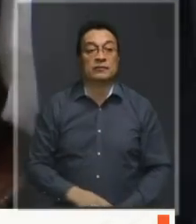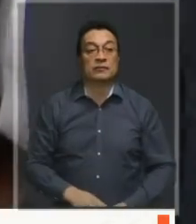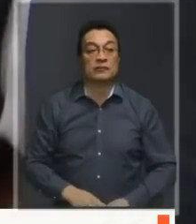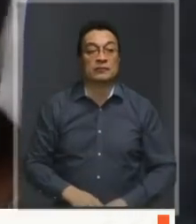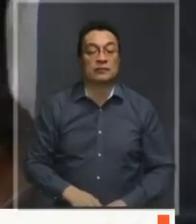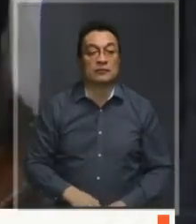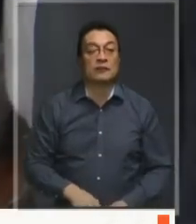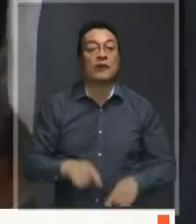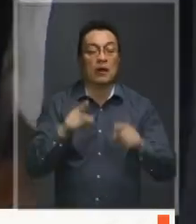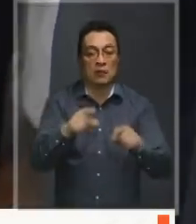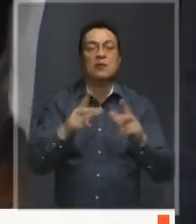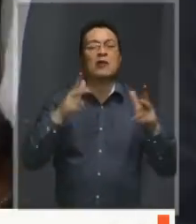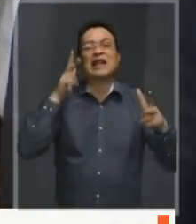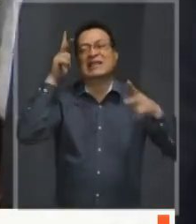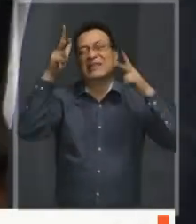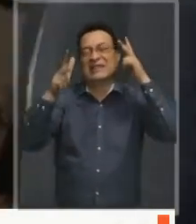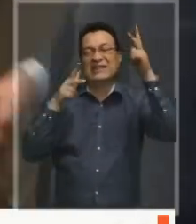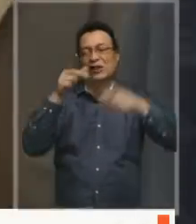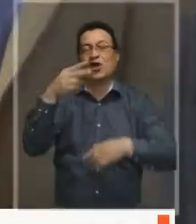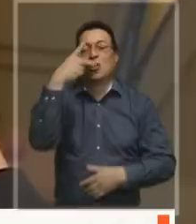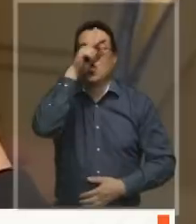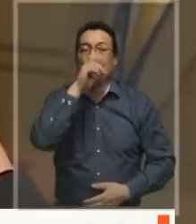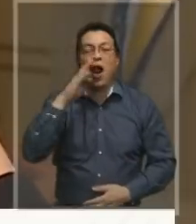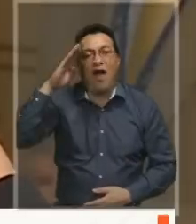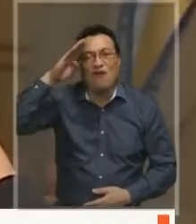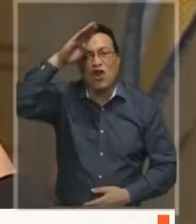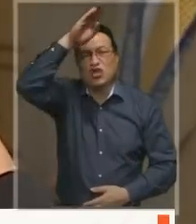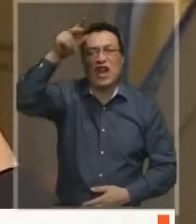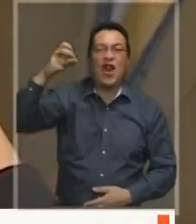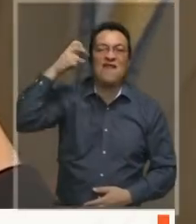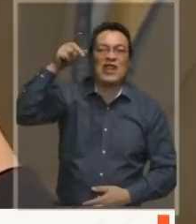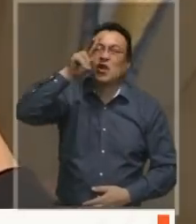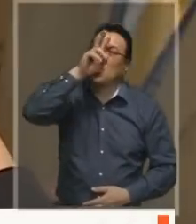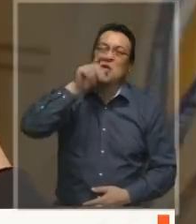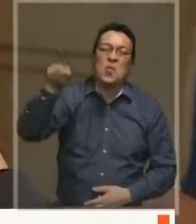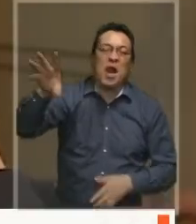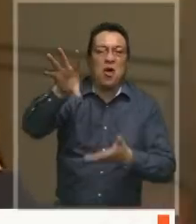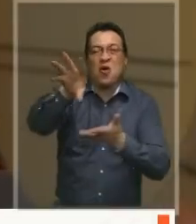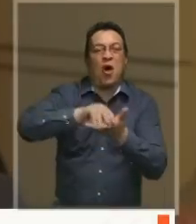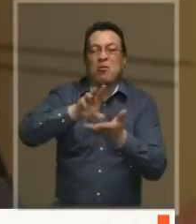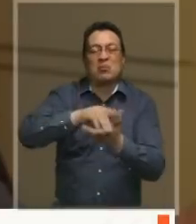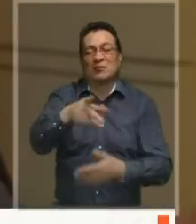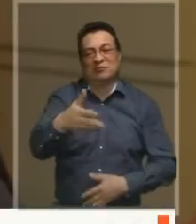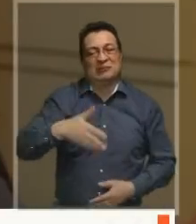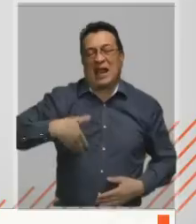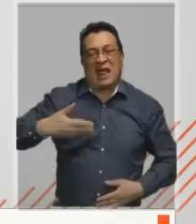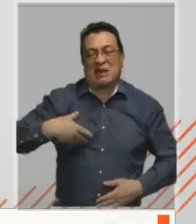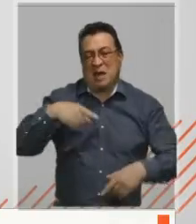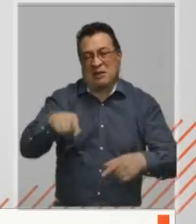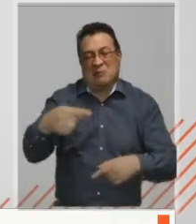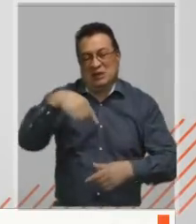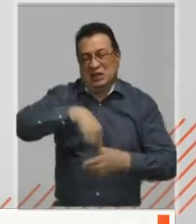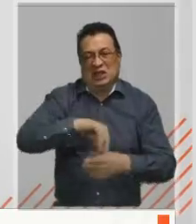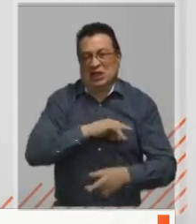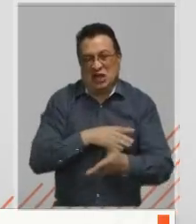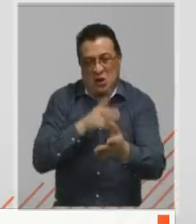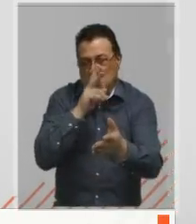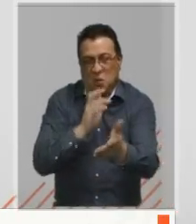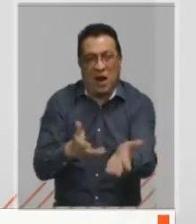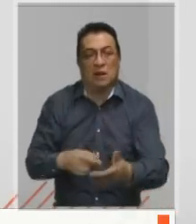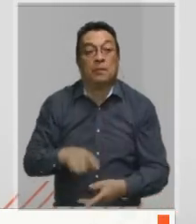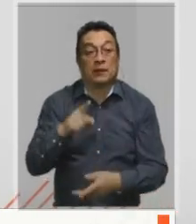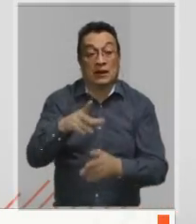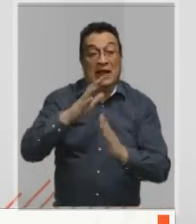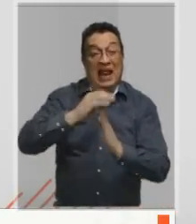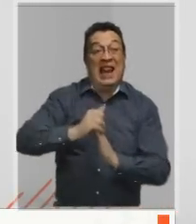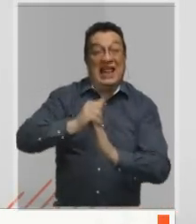Pero es parte del circo del bolsonarismo chileno que están representando ellos, lamentablemente, en nuestra democracia. Tras el incidente, el líder de